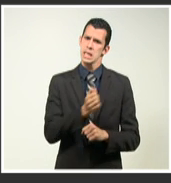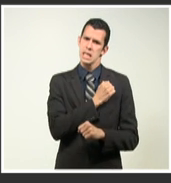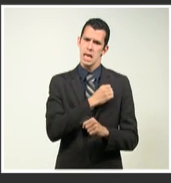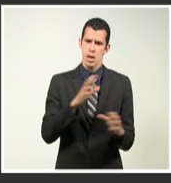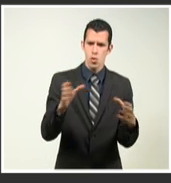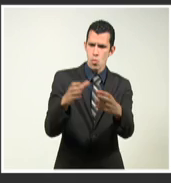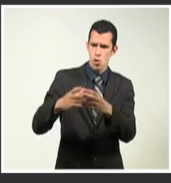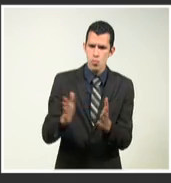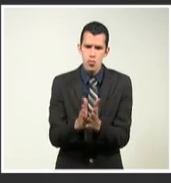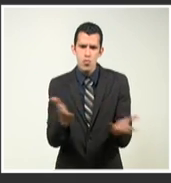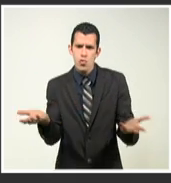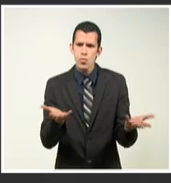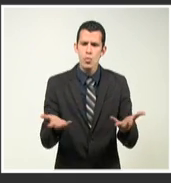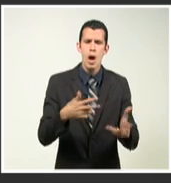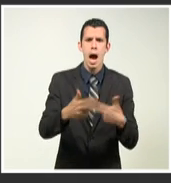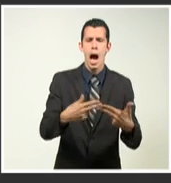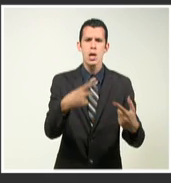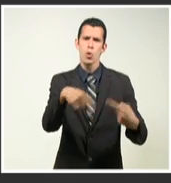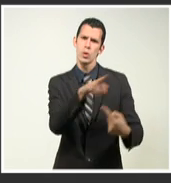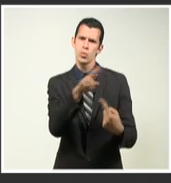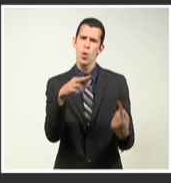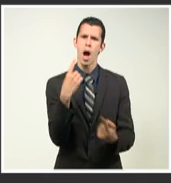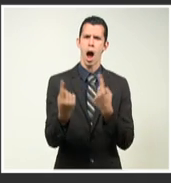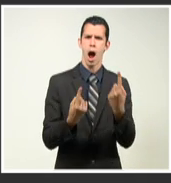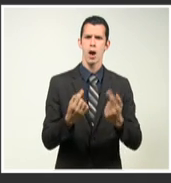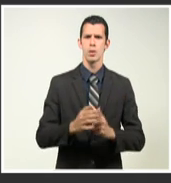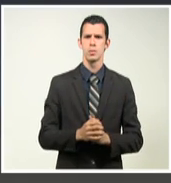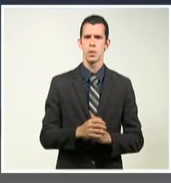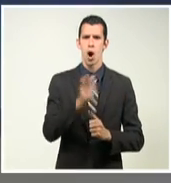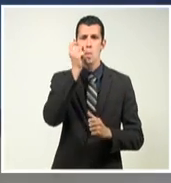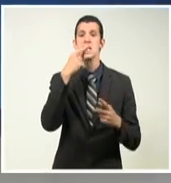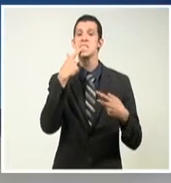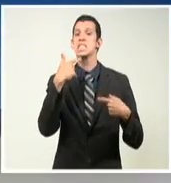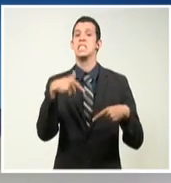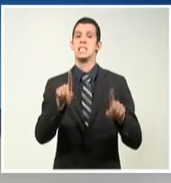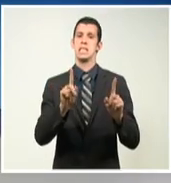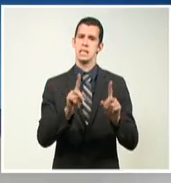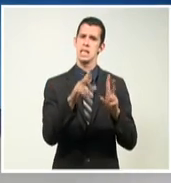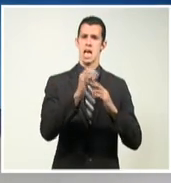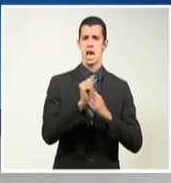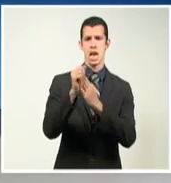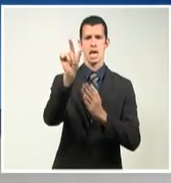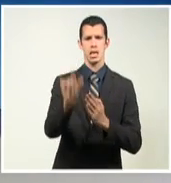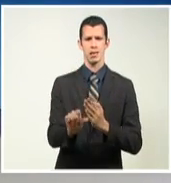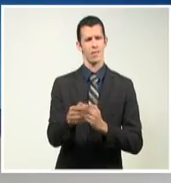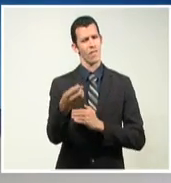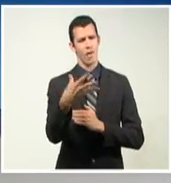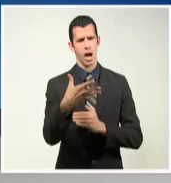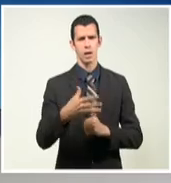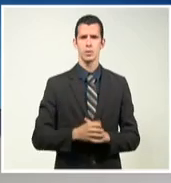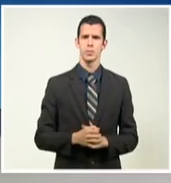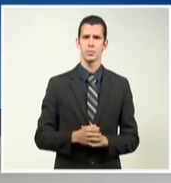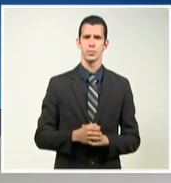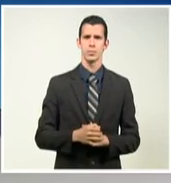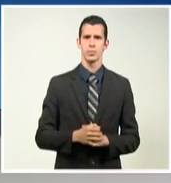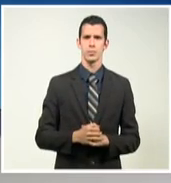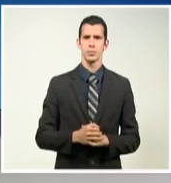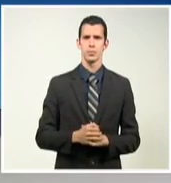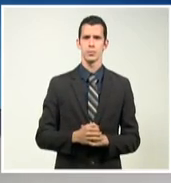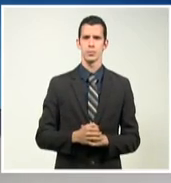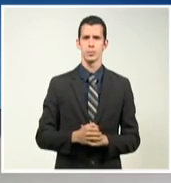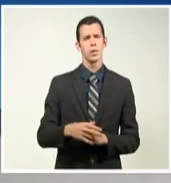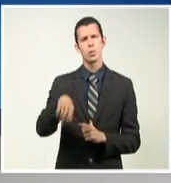líder fabricado, reconocido internacionalmente además a partir de esa fabricación. ¿Ustedes se acuerdan de aquel hombre que estaba